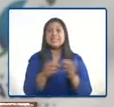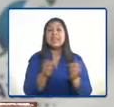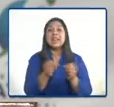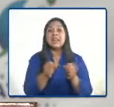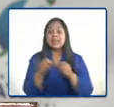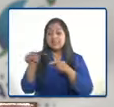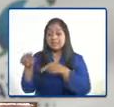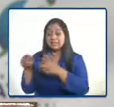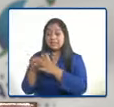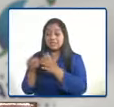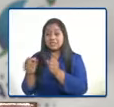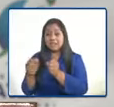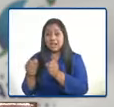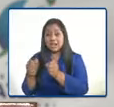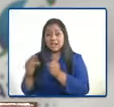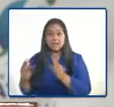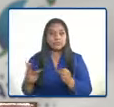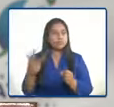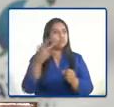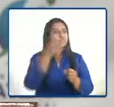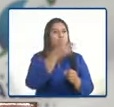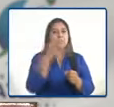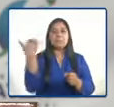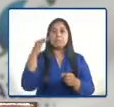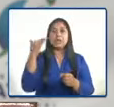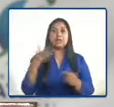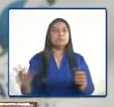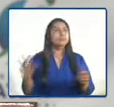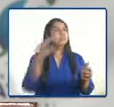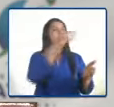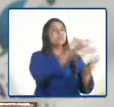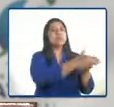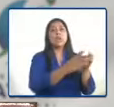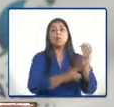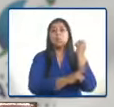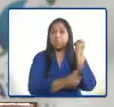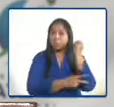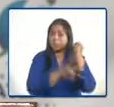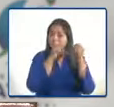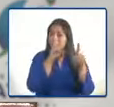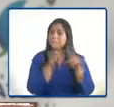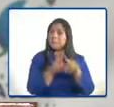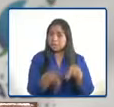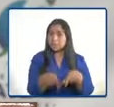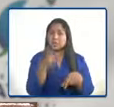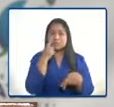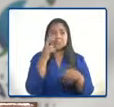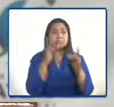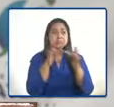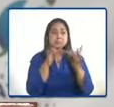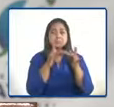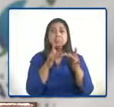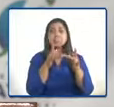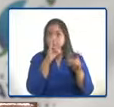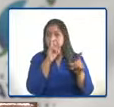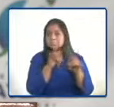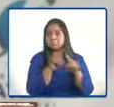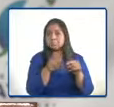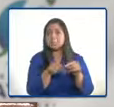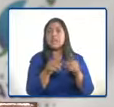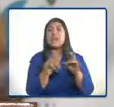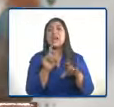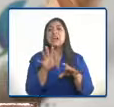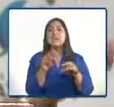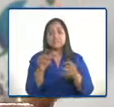quetzalteco o incluso el huehueteco va mucho a Tapachula, incluso para hacer conexiones aéreas, que muchas veces las hacen ya